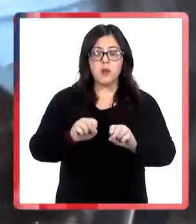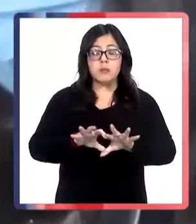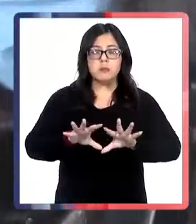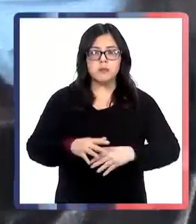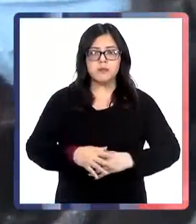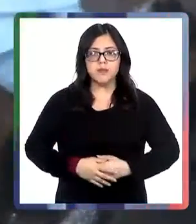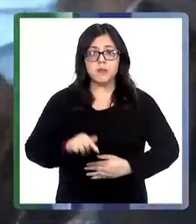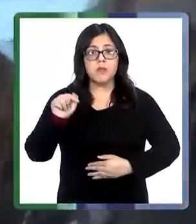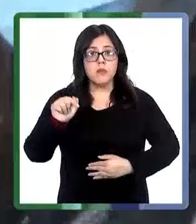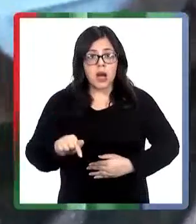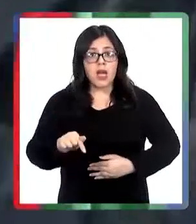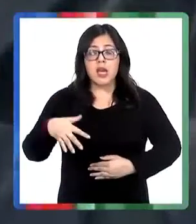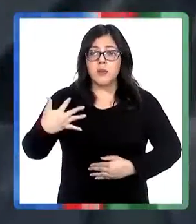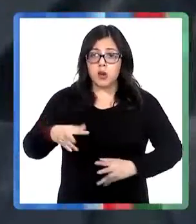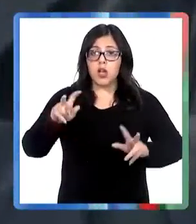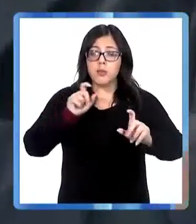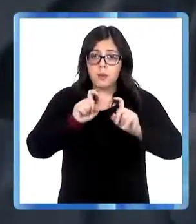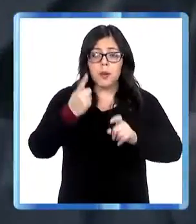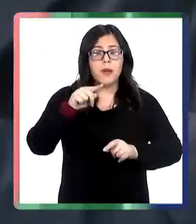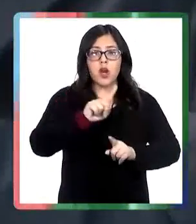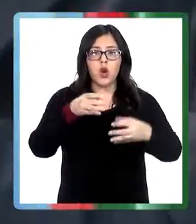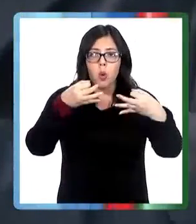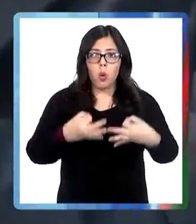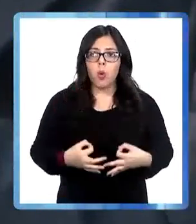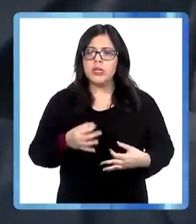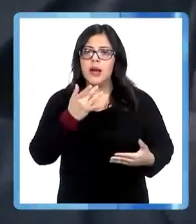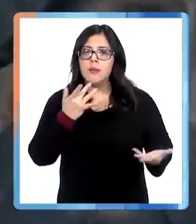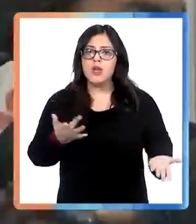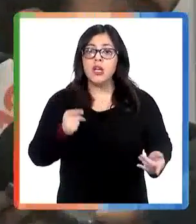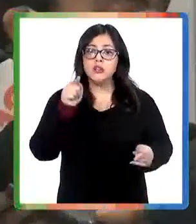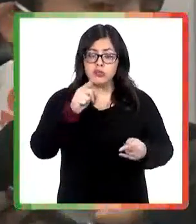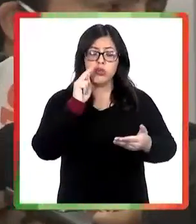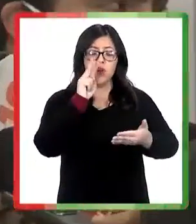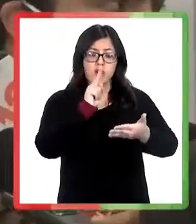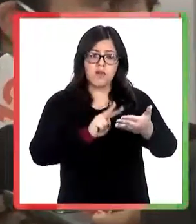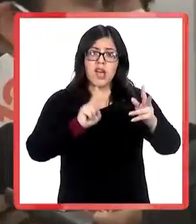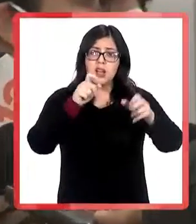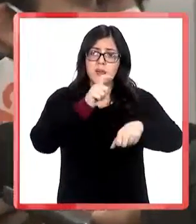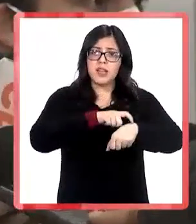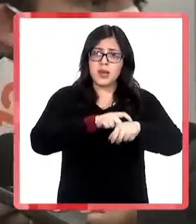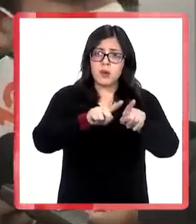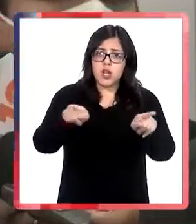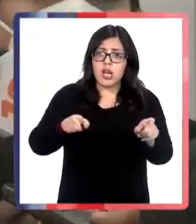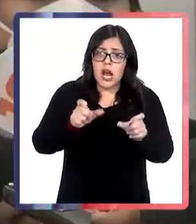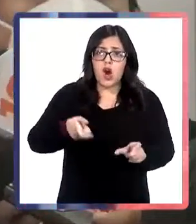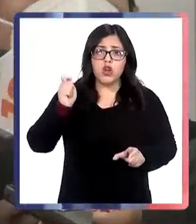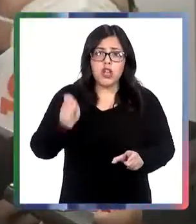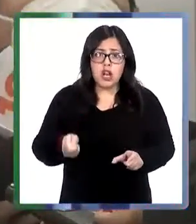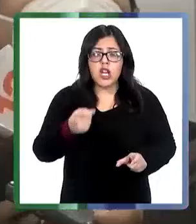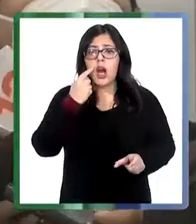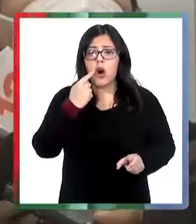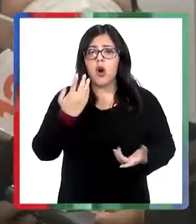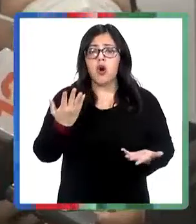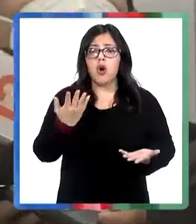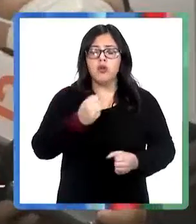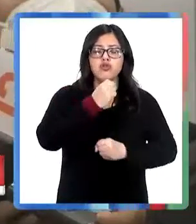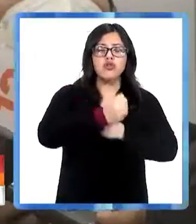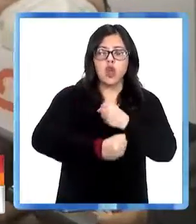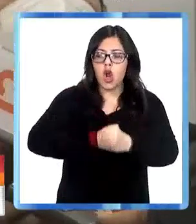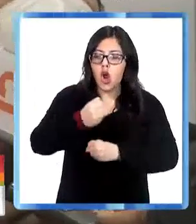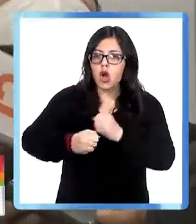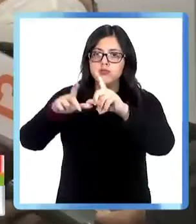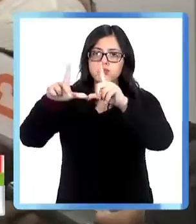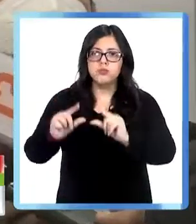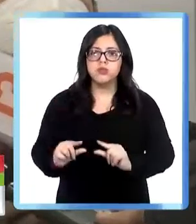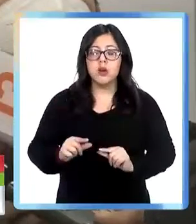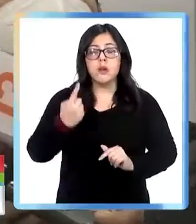los tiempos de reacción. Es tan manida esa crítica y tan injusta, porque si tú revisas los tiempos de la Contraloría, sustantivamente